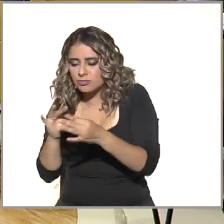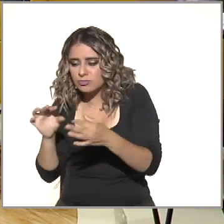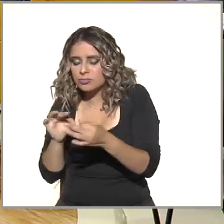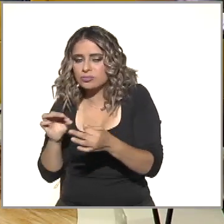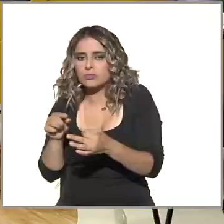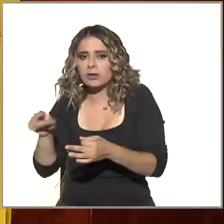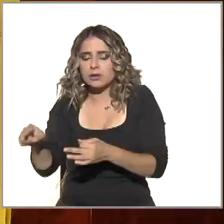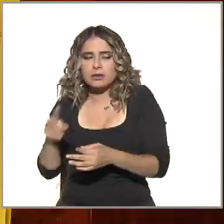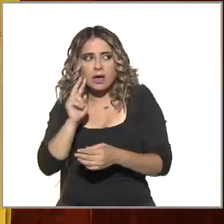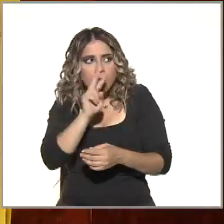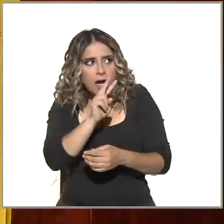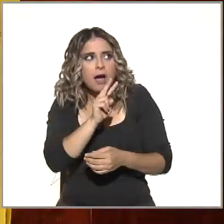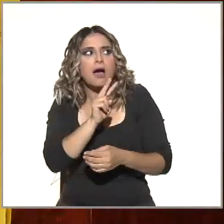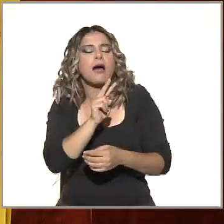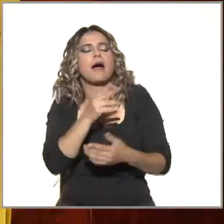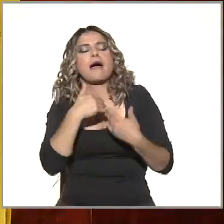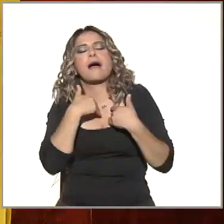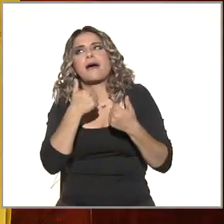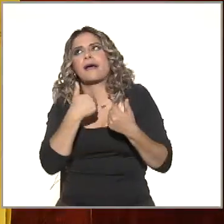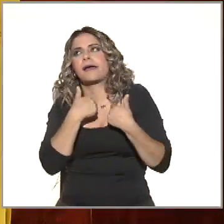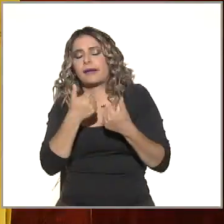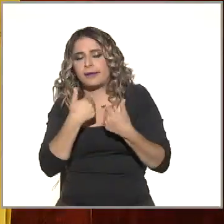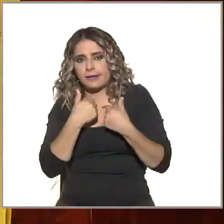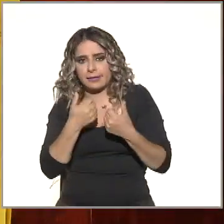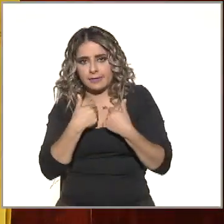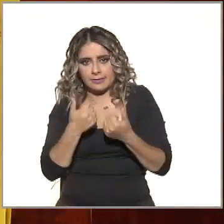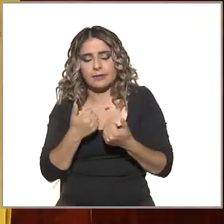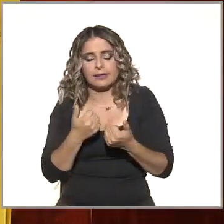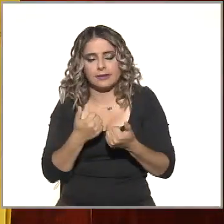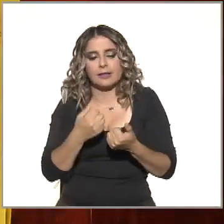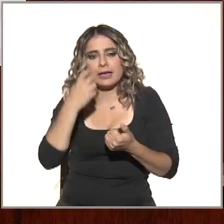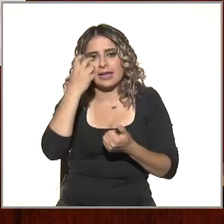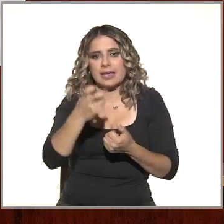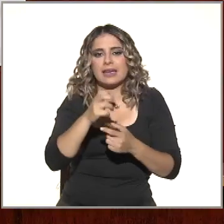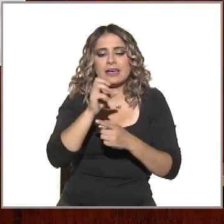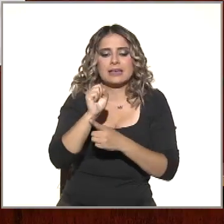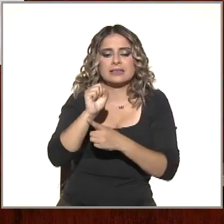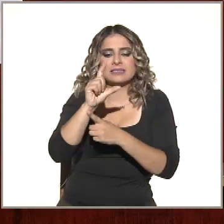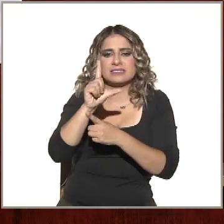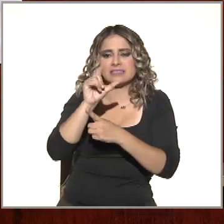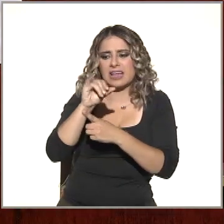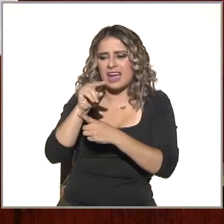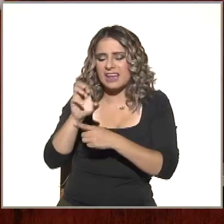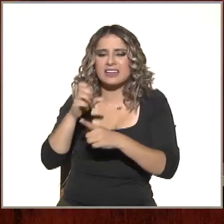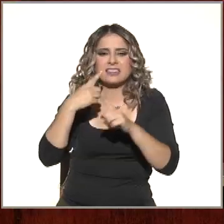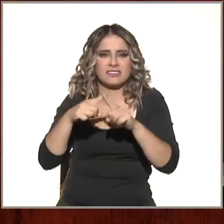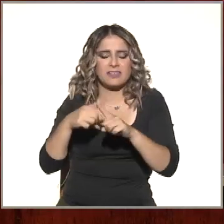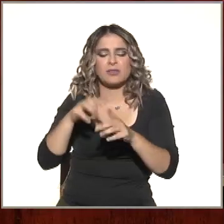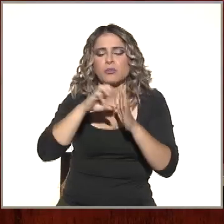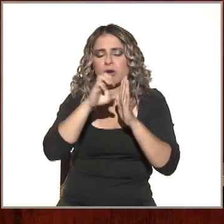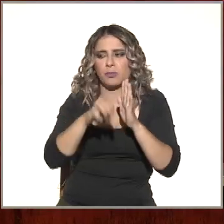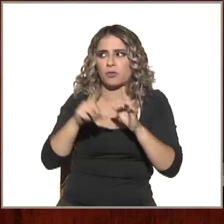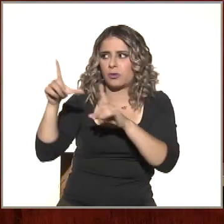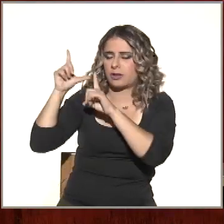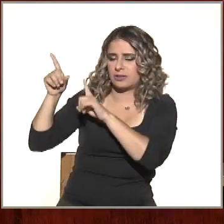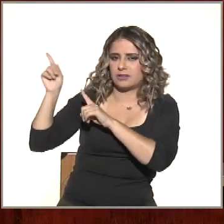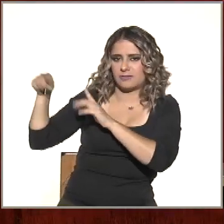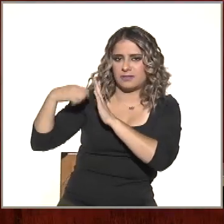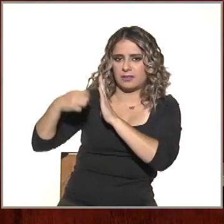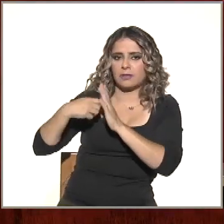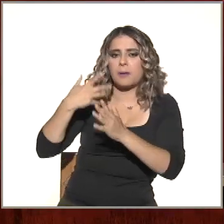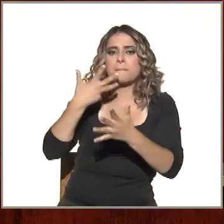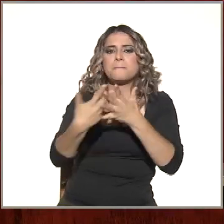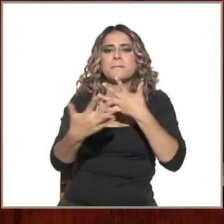algo que nos tardaríamos mucho. Claro, claro, todo lo que tiene que ver con el slang y esto, ¿no? Pero, Claro. por ejemplo, cuando ella dice